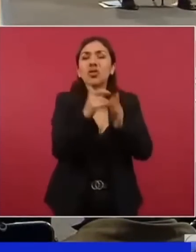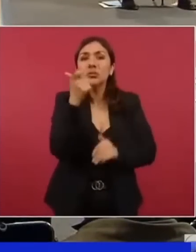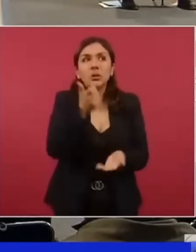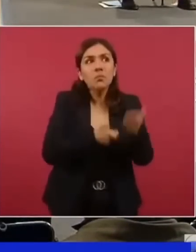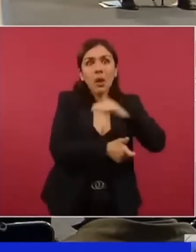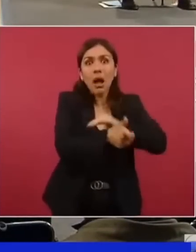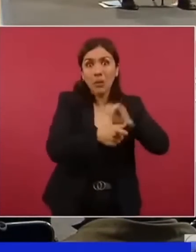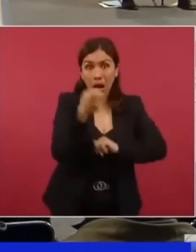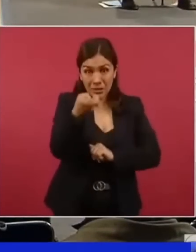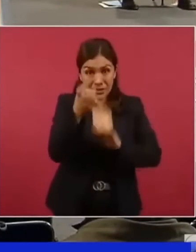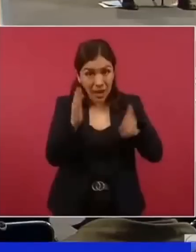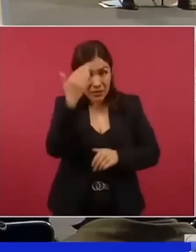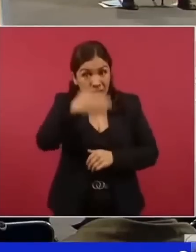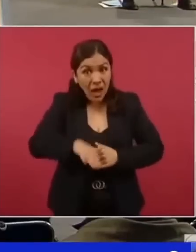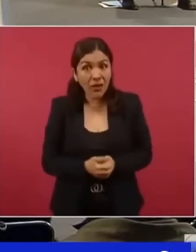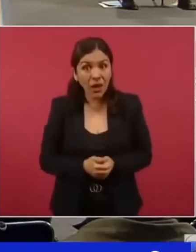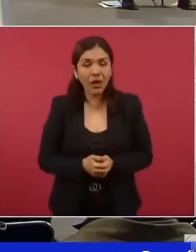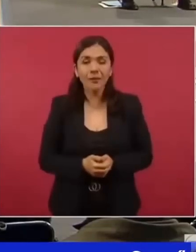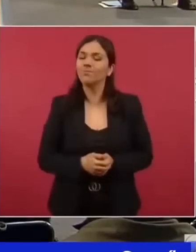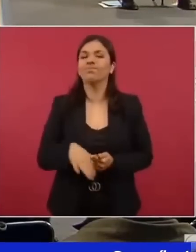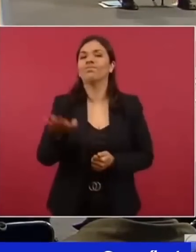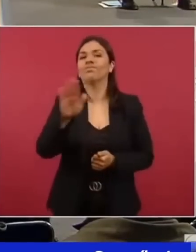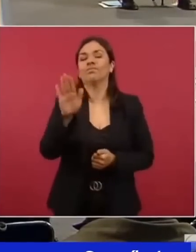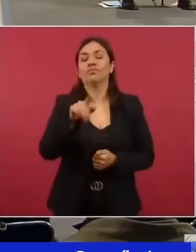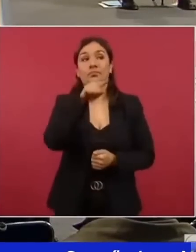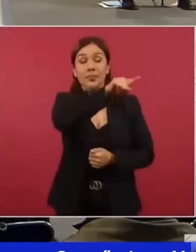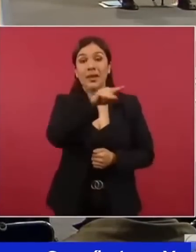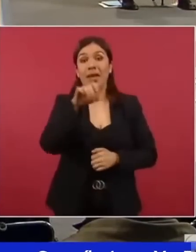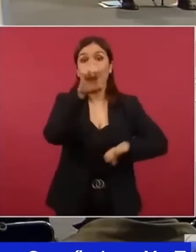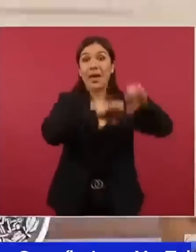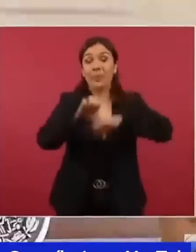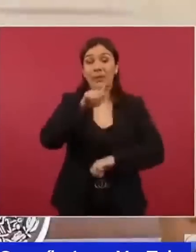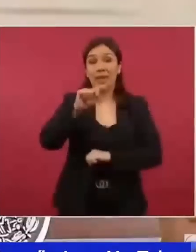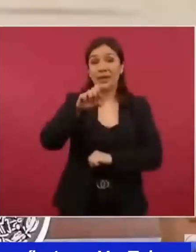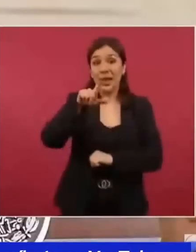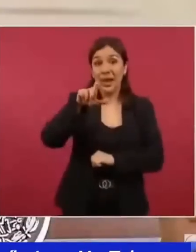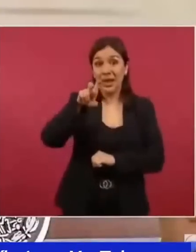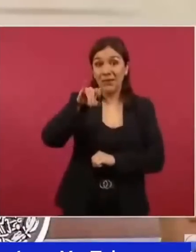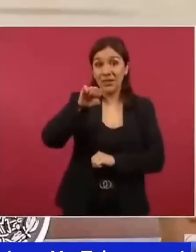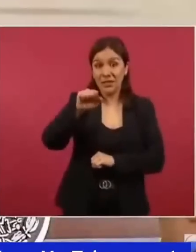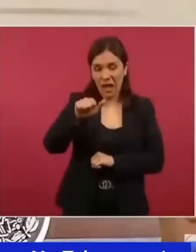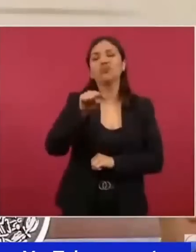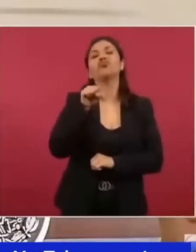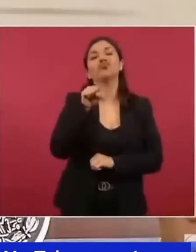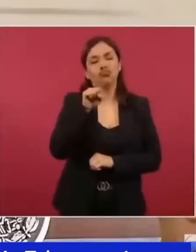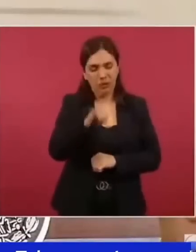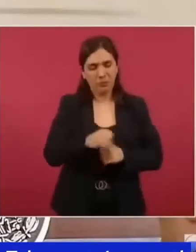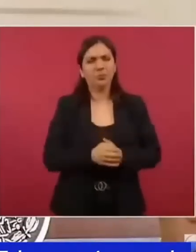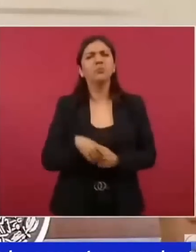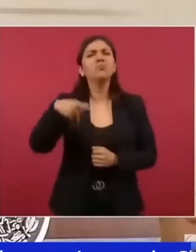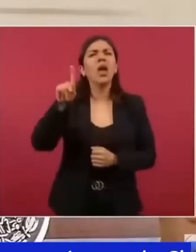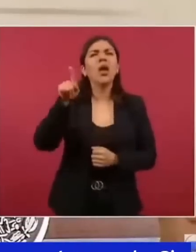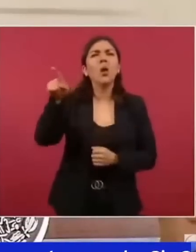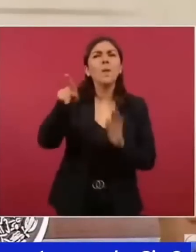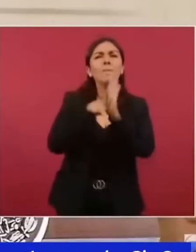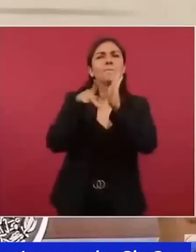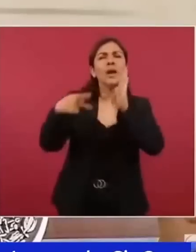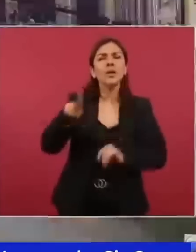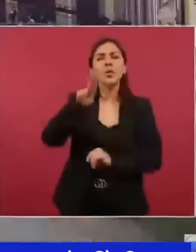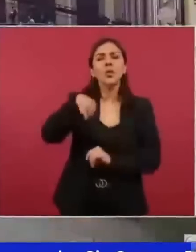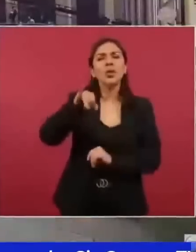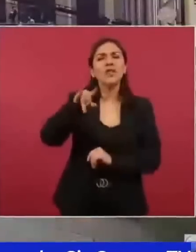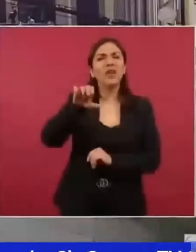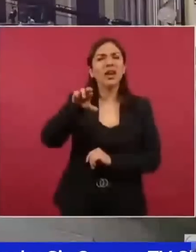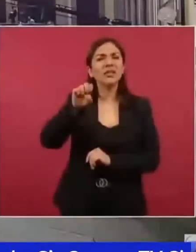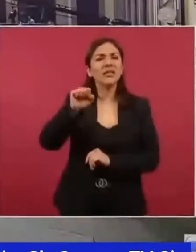No, el caso de Televisa sí, pero en el caso del Universal creo que no, ¿verdad?